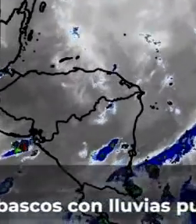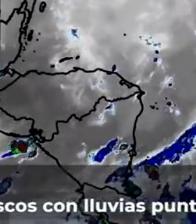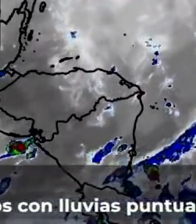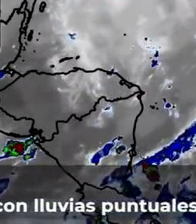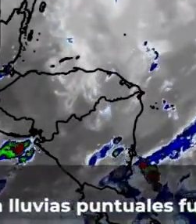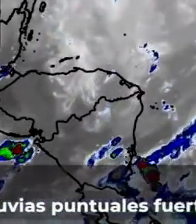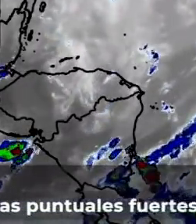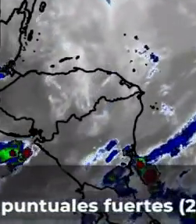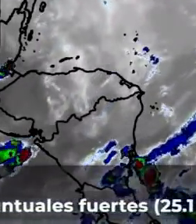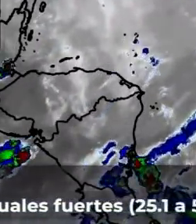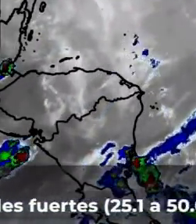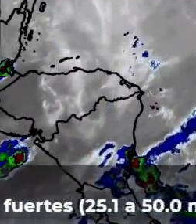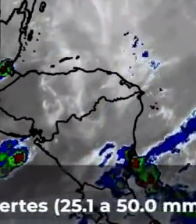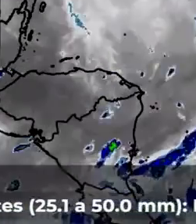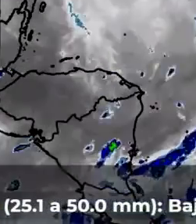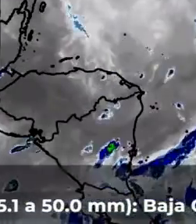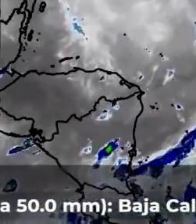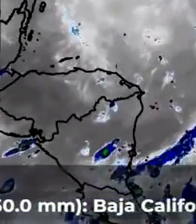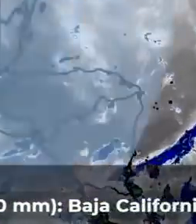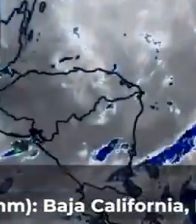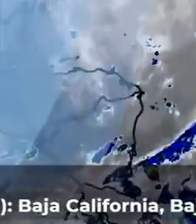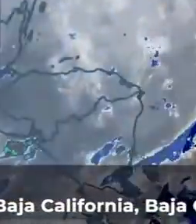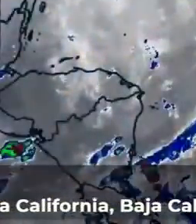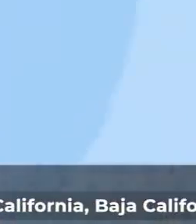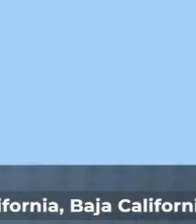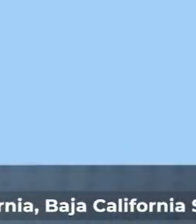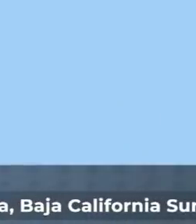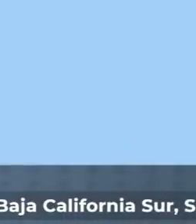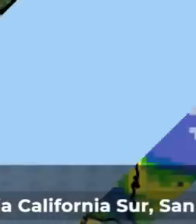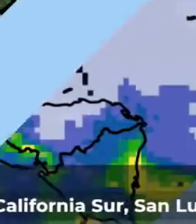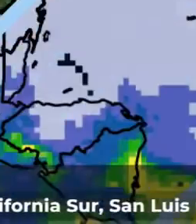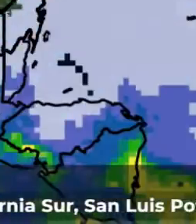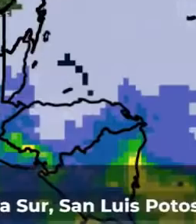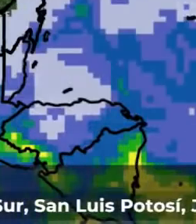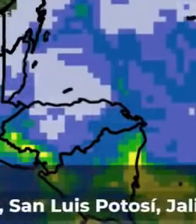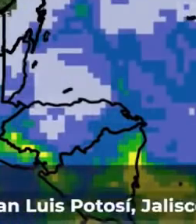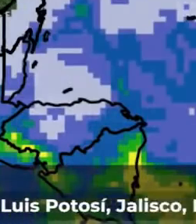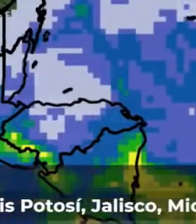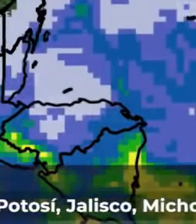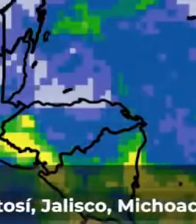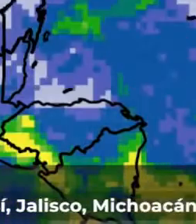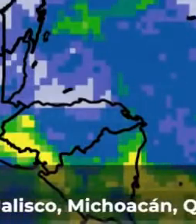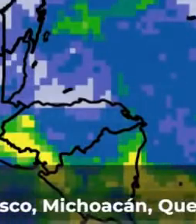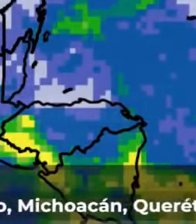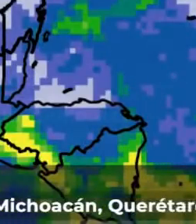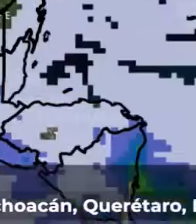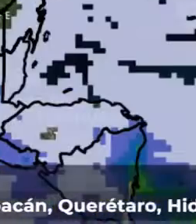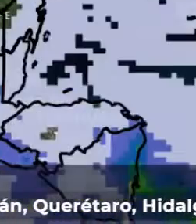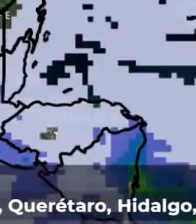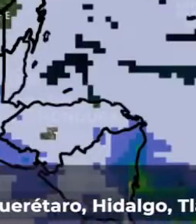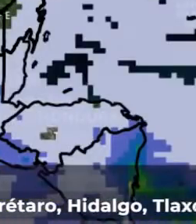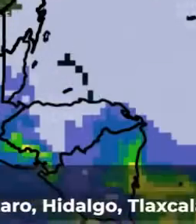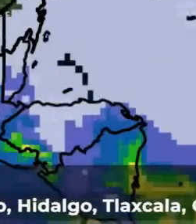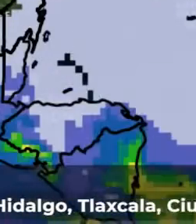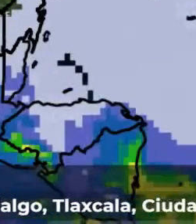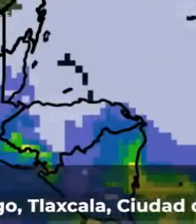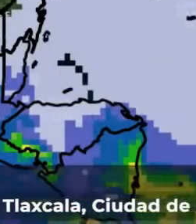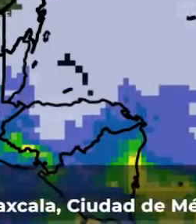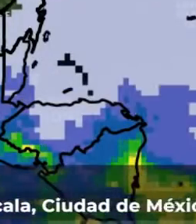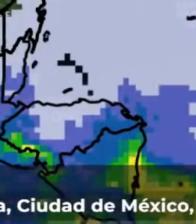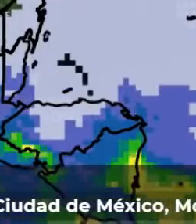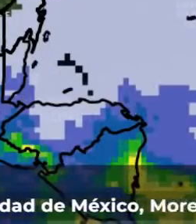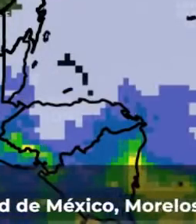sur de México y generará lluvias fuertes a muy fuertes en el centro, sur y sureste del territorio